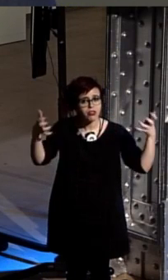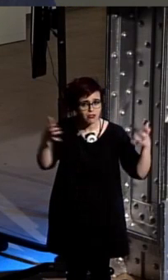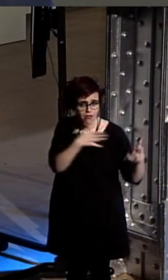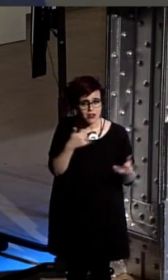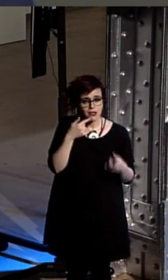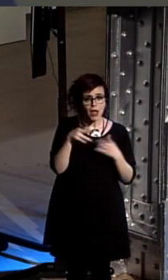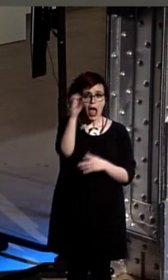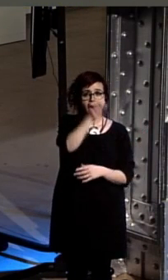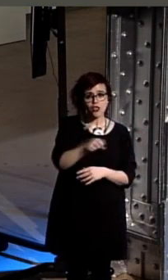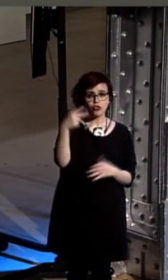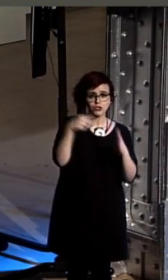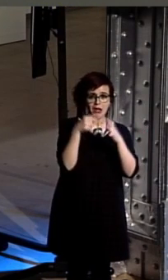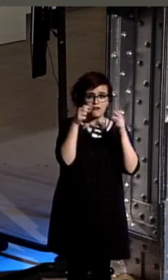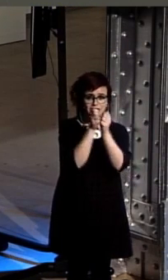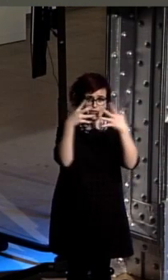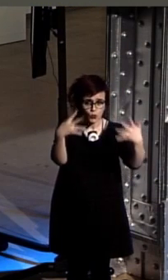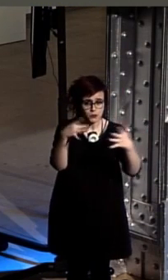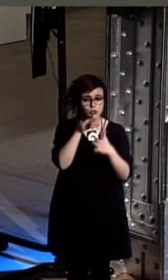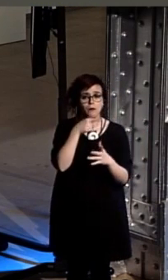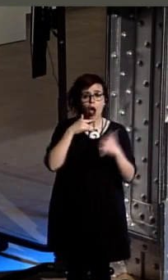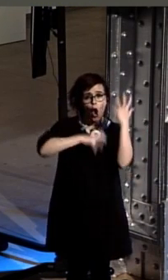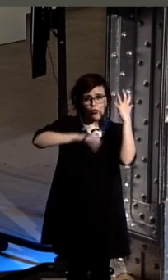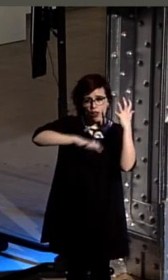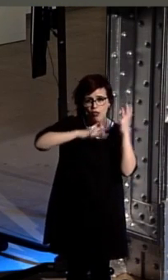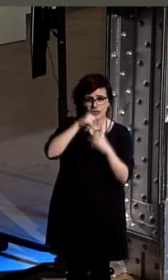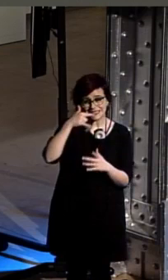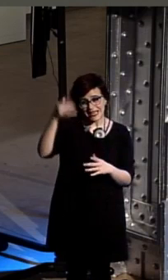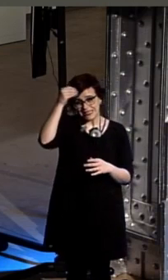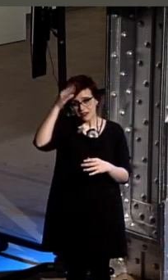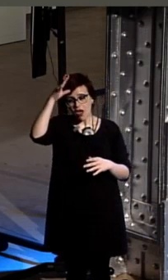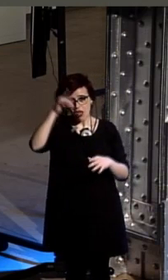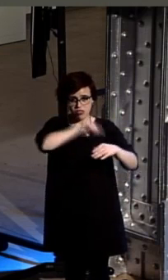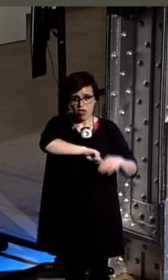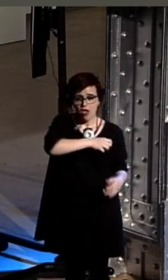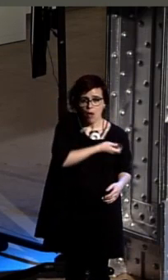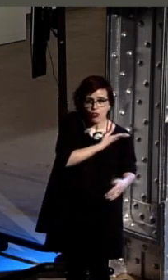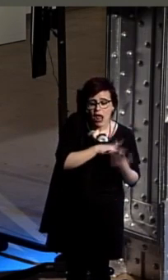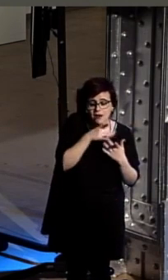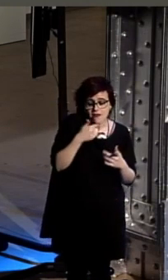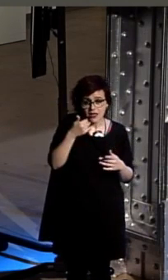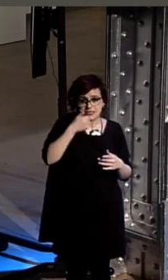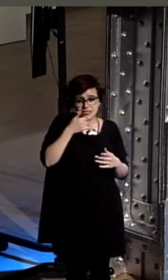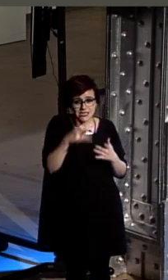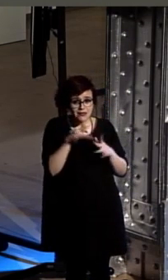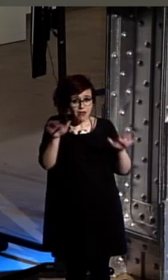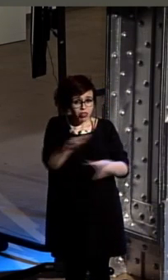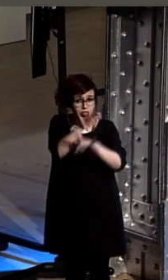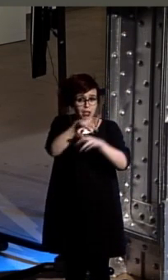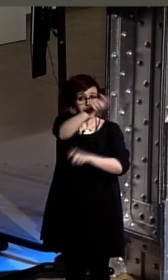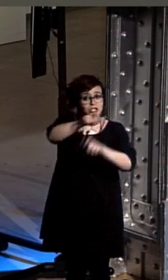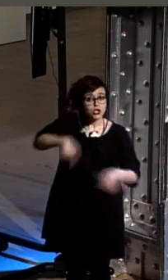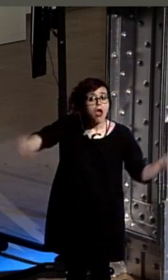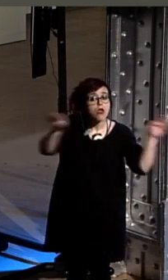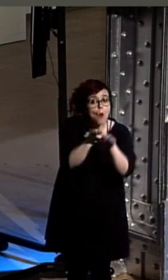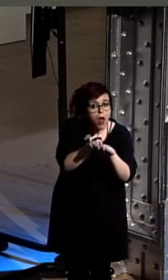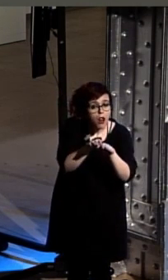En 2029 los ordenadores tendrán la inteligencia emocional y serán tan inteligentes o tan convincentes como la gente.